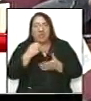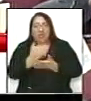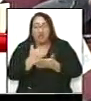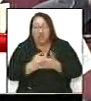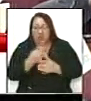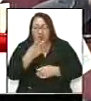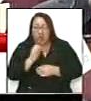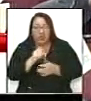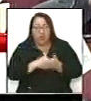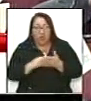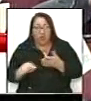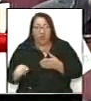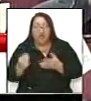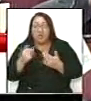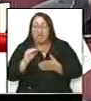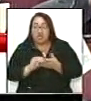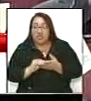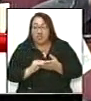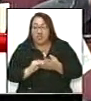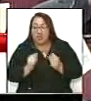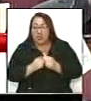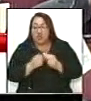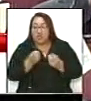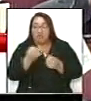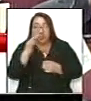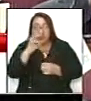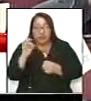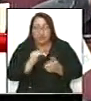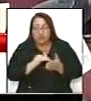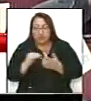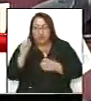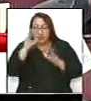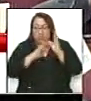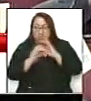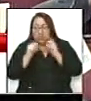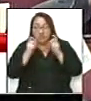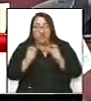A pesar de que se ha aplicado el test de proporcionalidad con la finalidad de buscar o